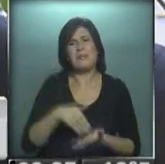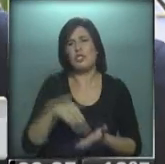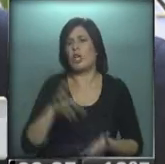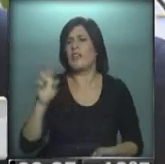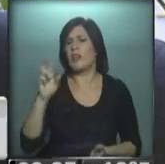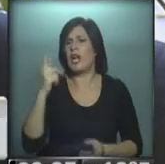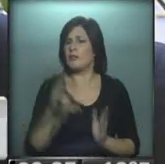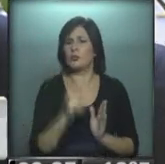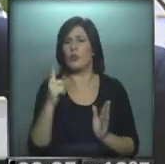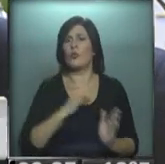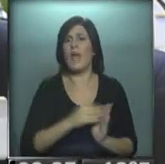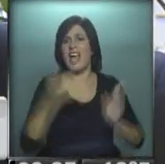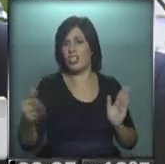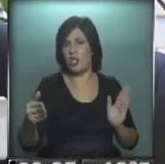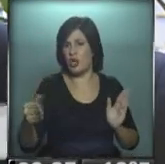año.